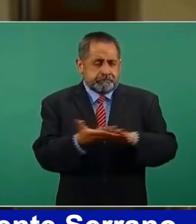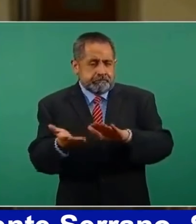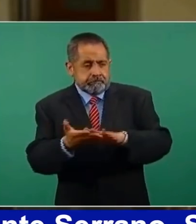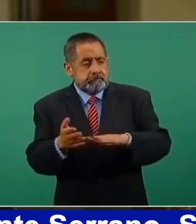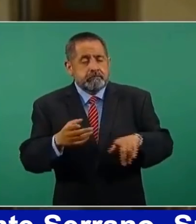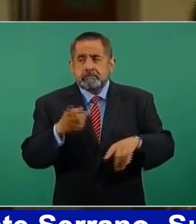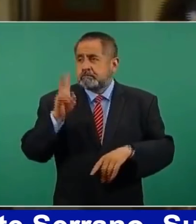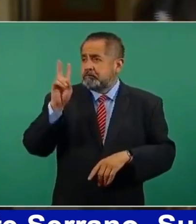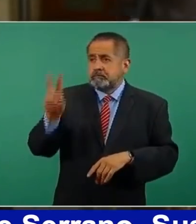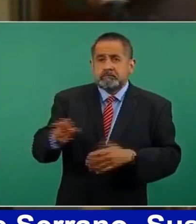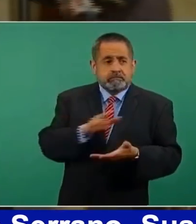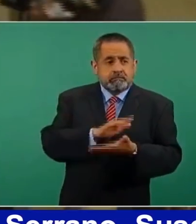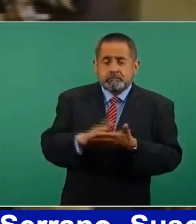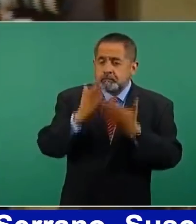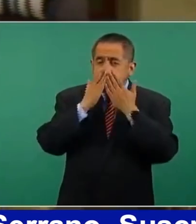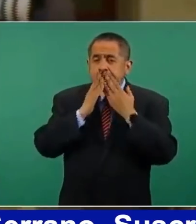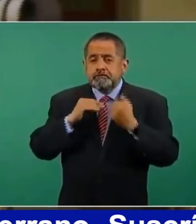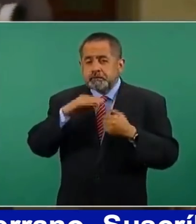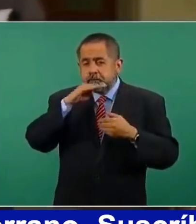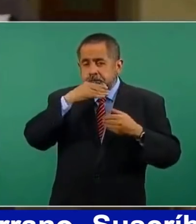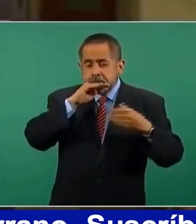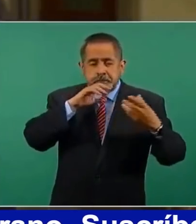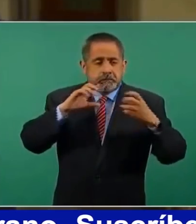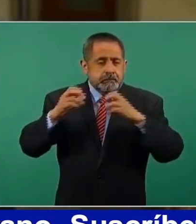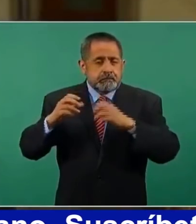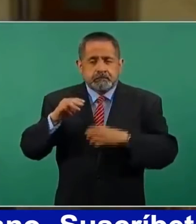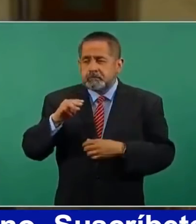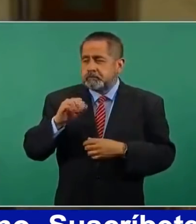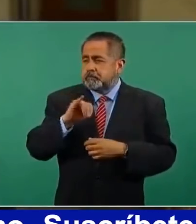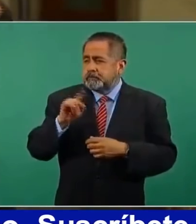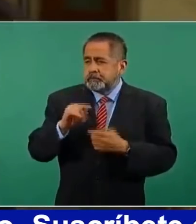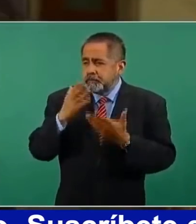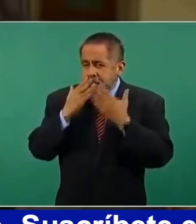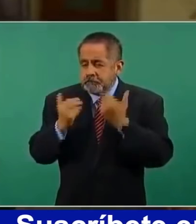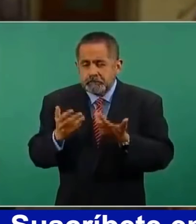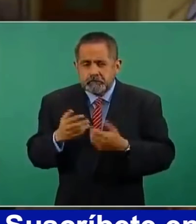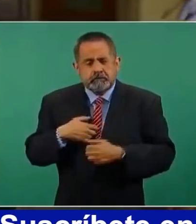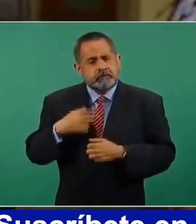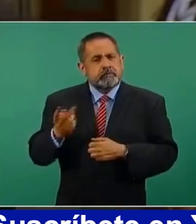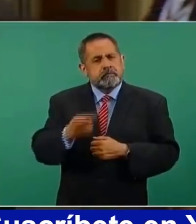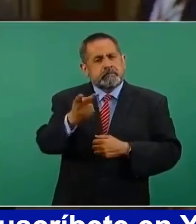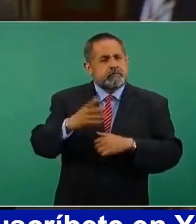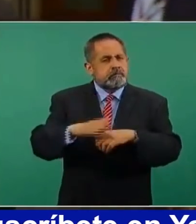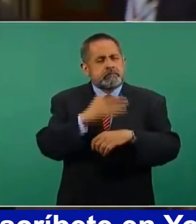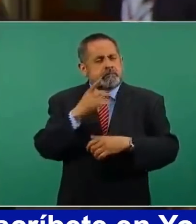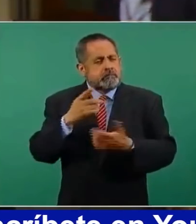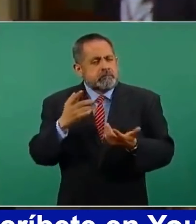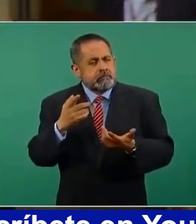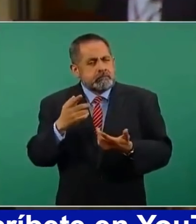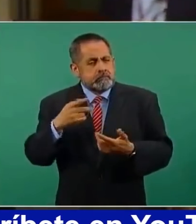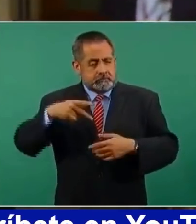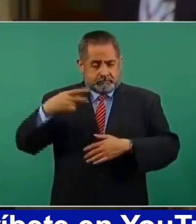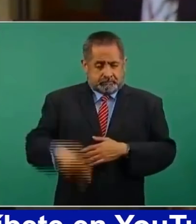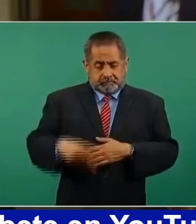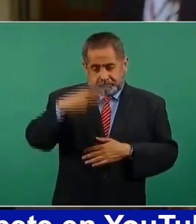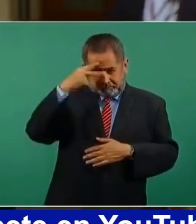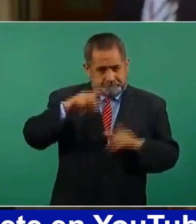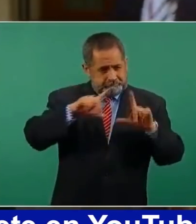escasez de maíz. Y la pregunta del reportaje fue: ¿por qué en un país que